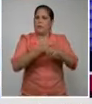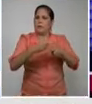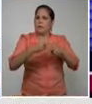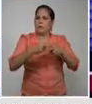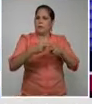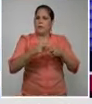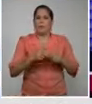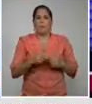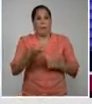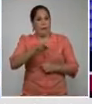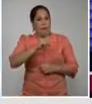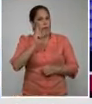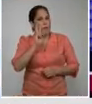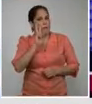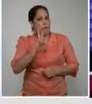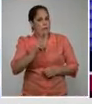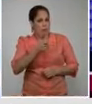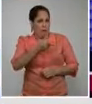ayer lo vimos